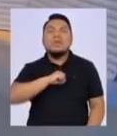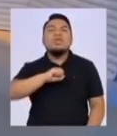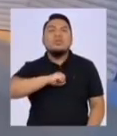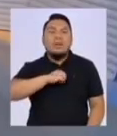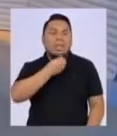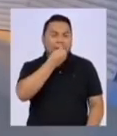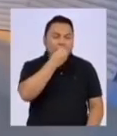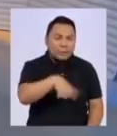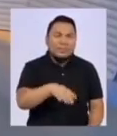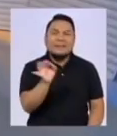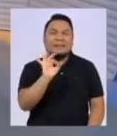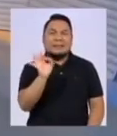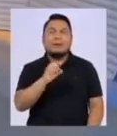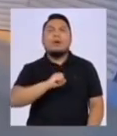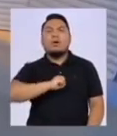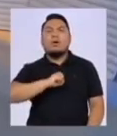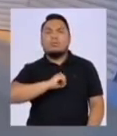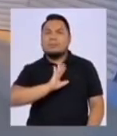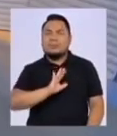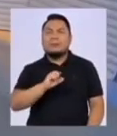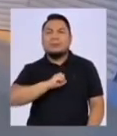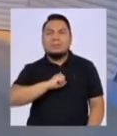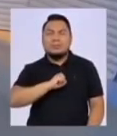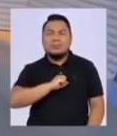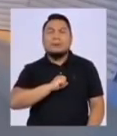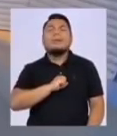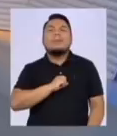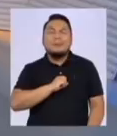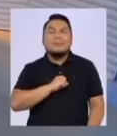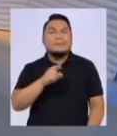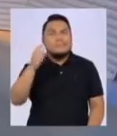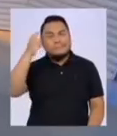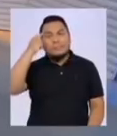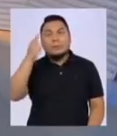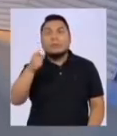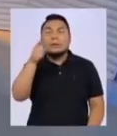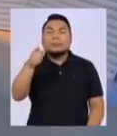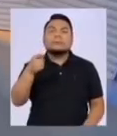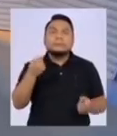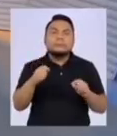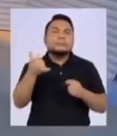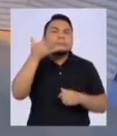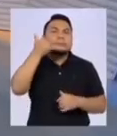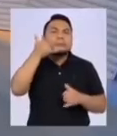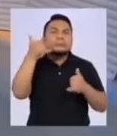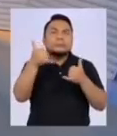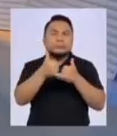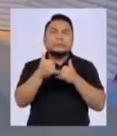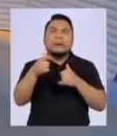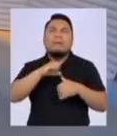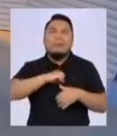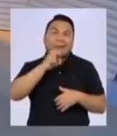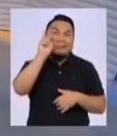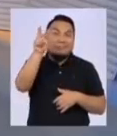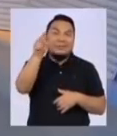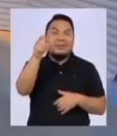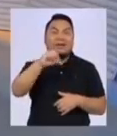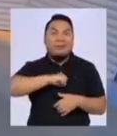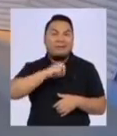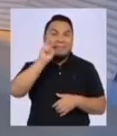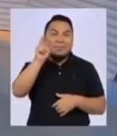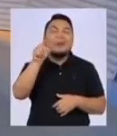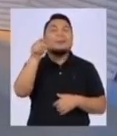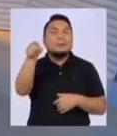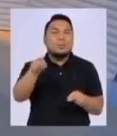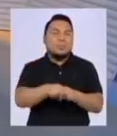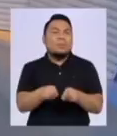seca, corta, ¿no? Que definitivamente si ha hecho este esfuerzo por comunicarse con nosotros es para que la gente pueda visibilizar los